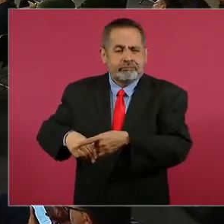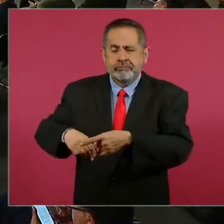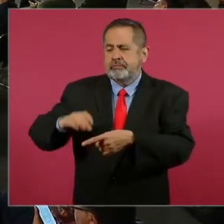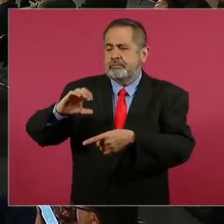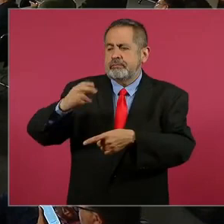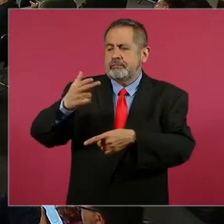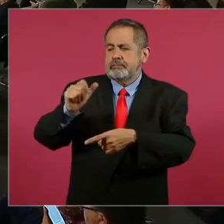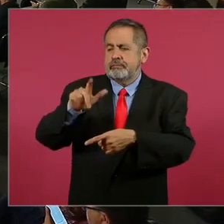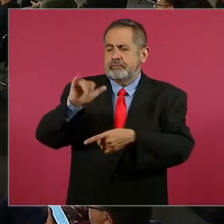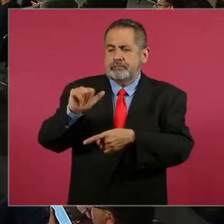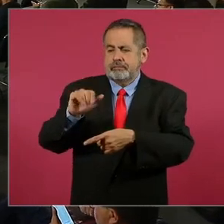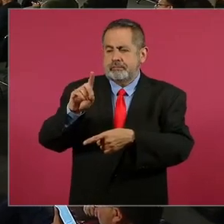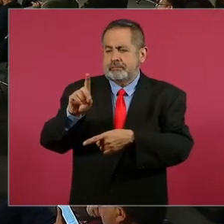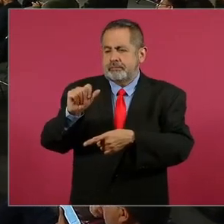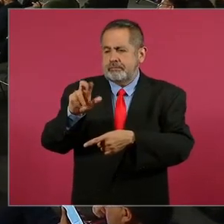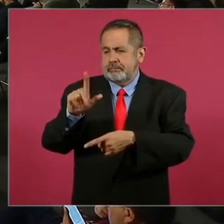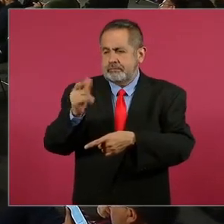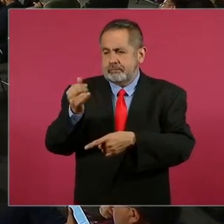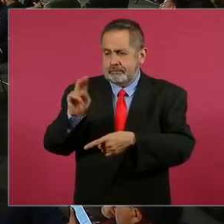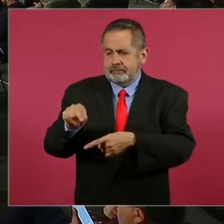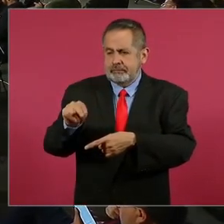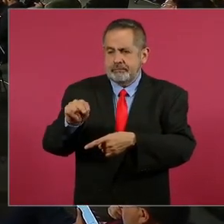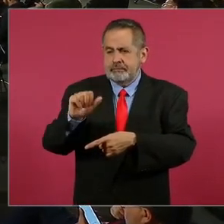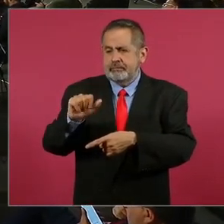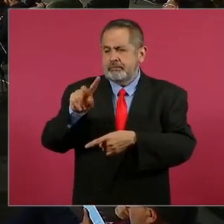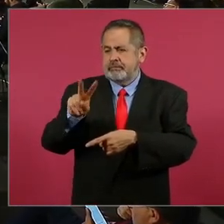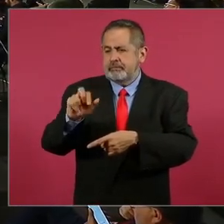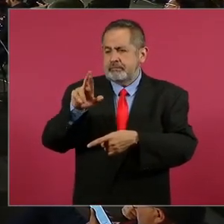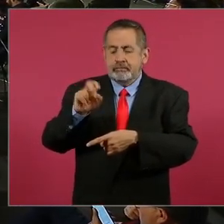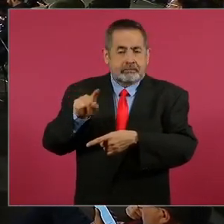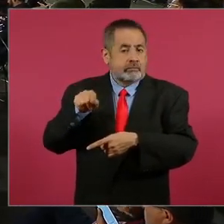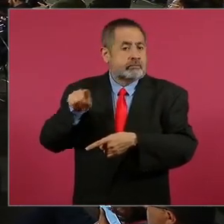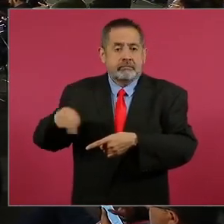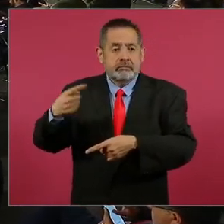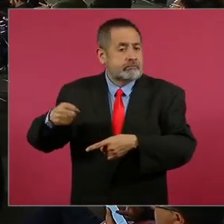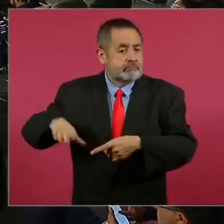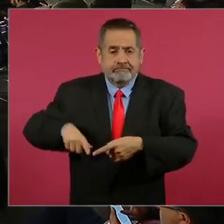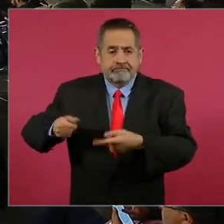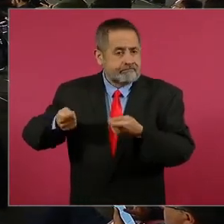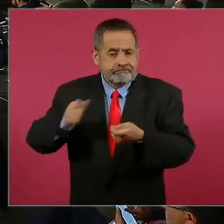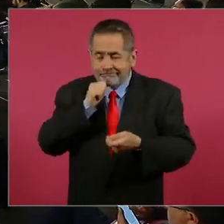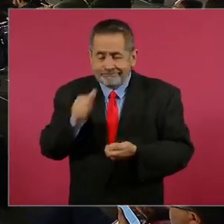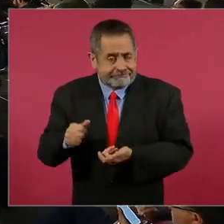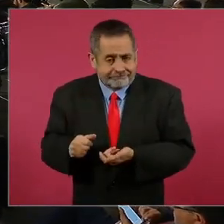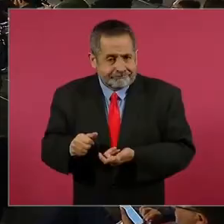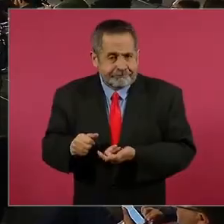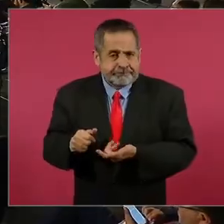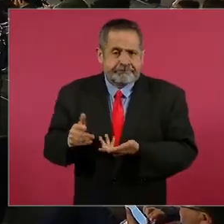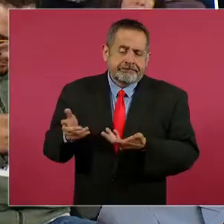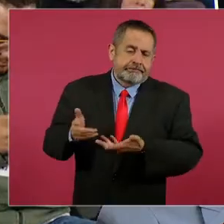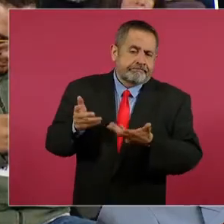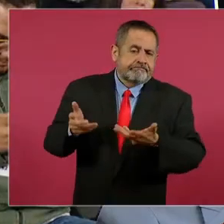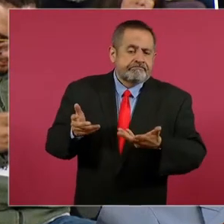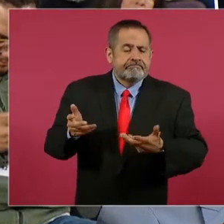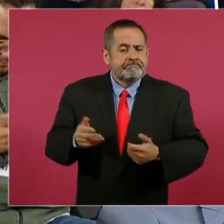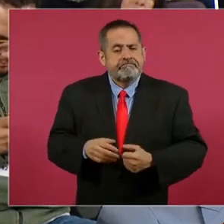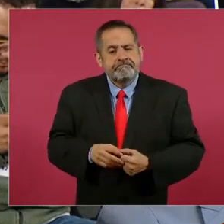Sheila Darling Álvarez Hernández, donde ella no gobierna, sino que